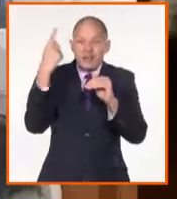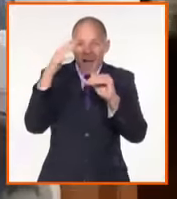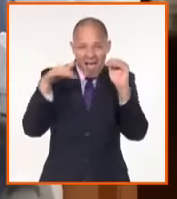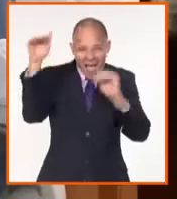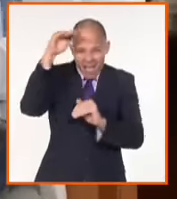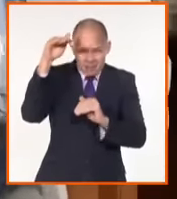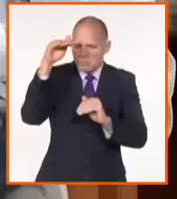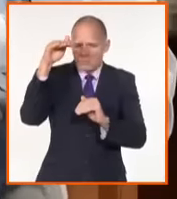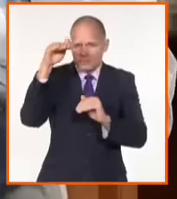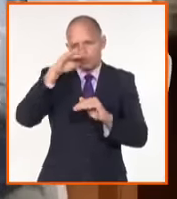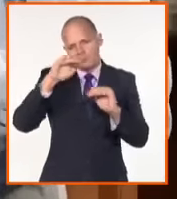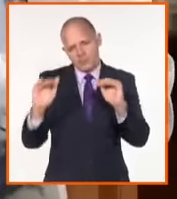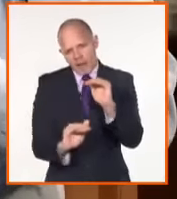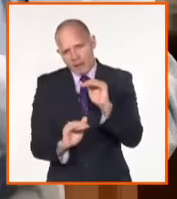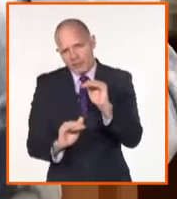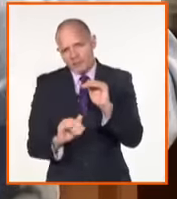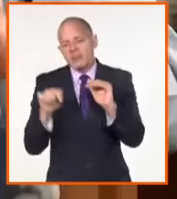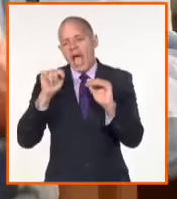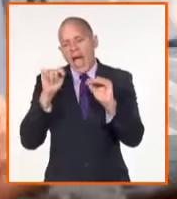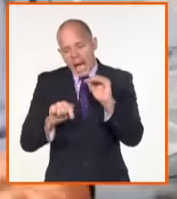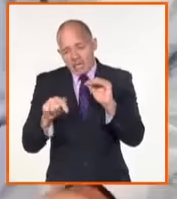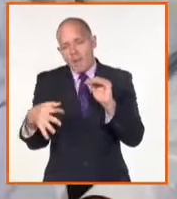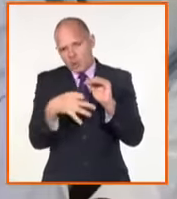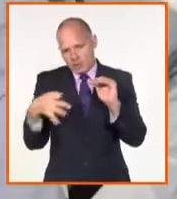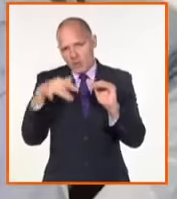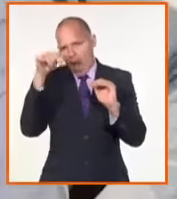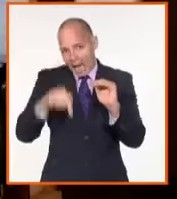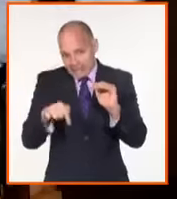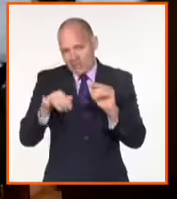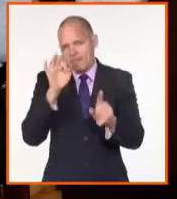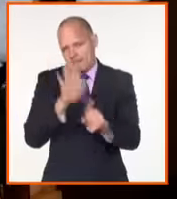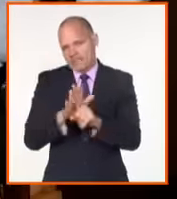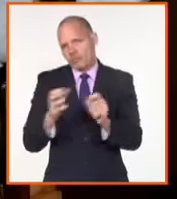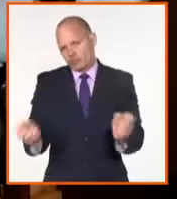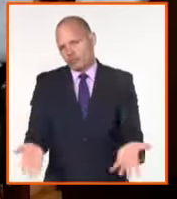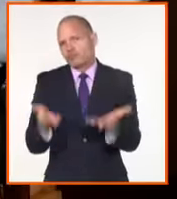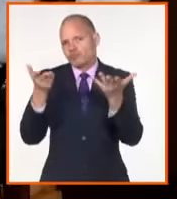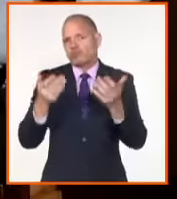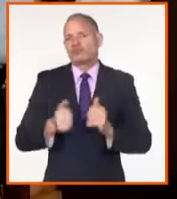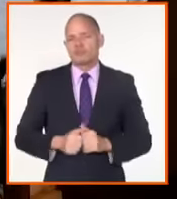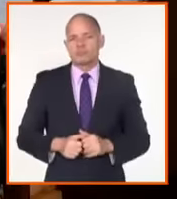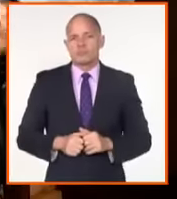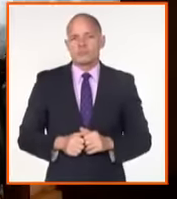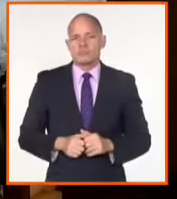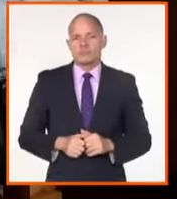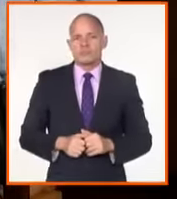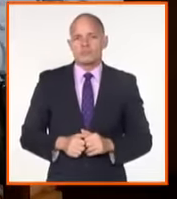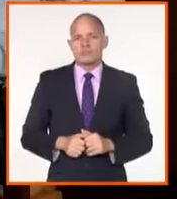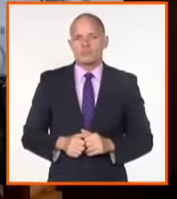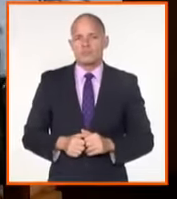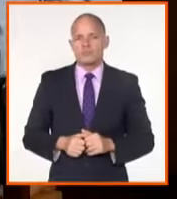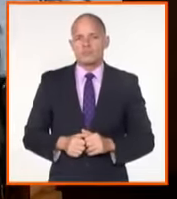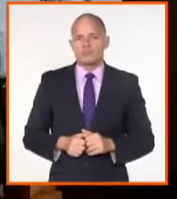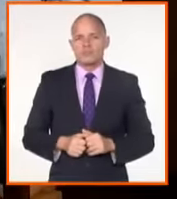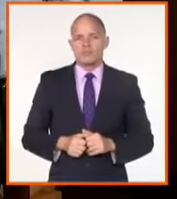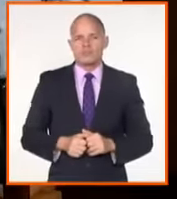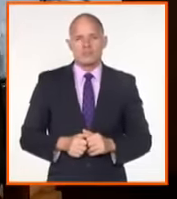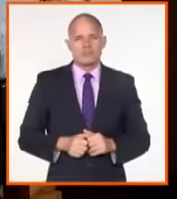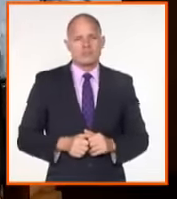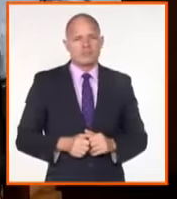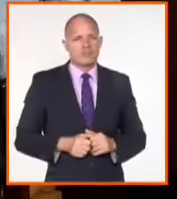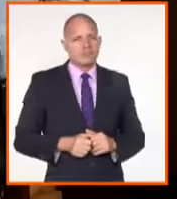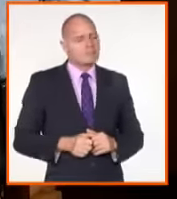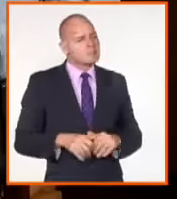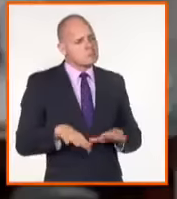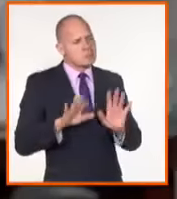esa gestión territorial sea fuerte para entonces avanzar en todo lo que queremos. Presidente, quiero entrar